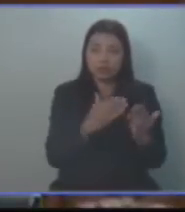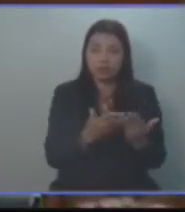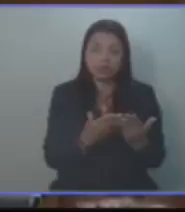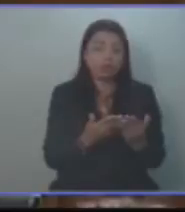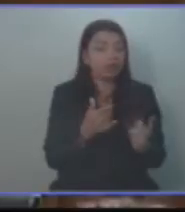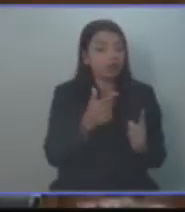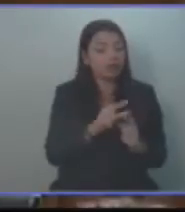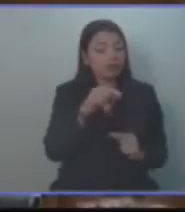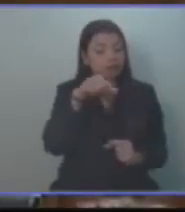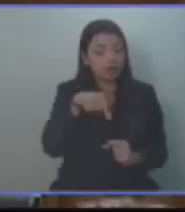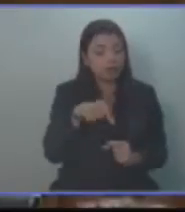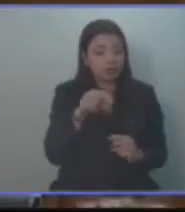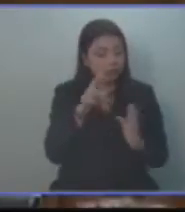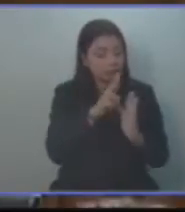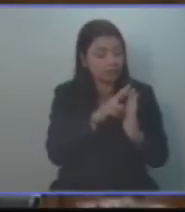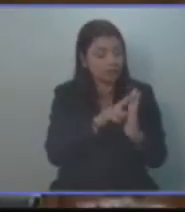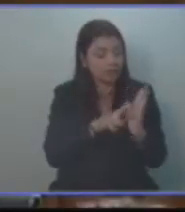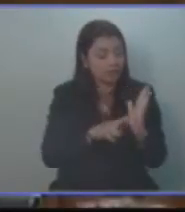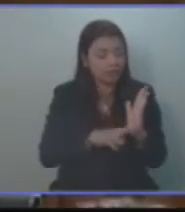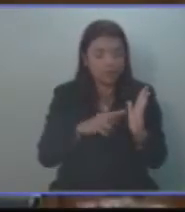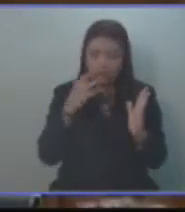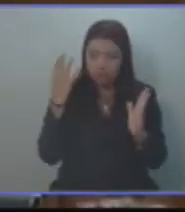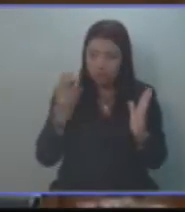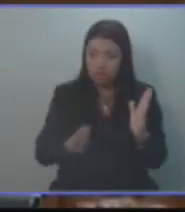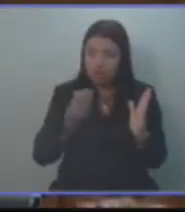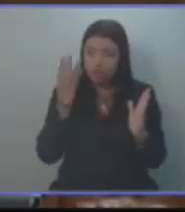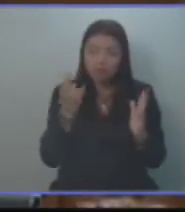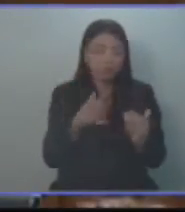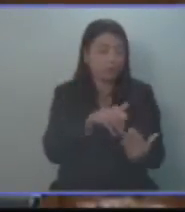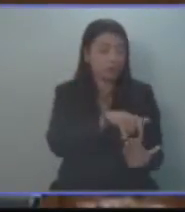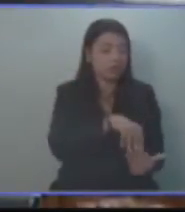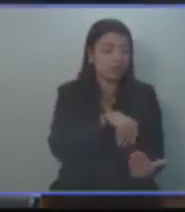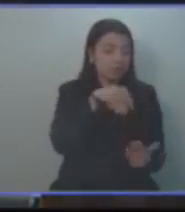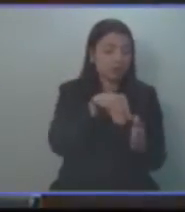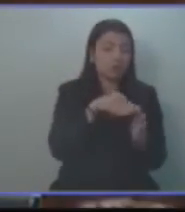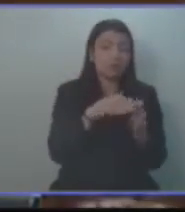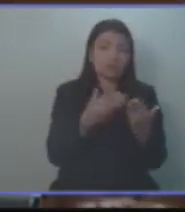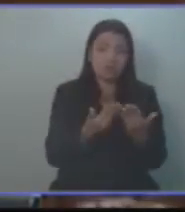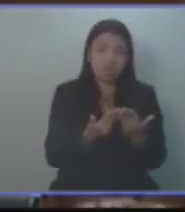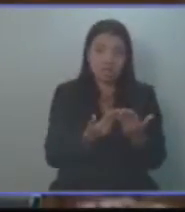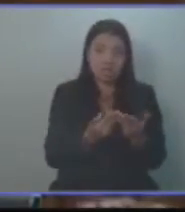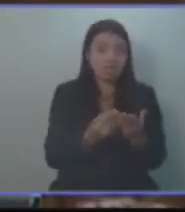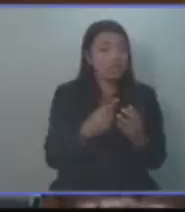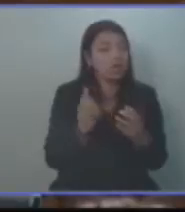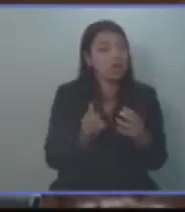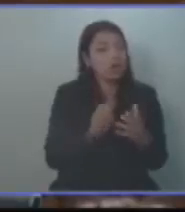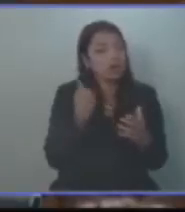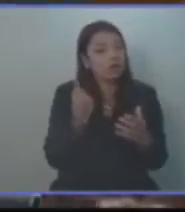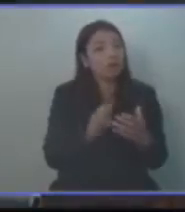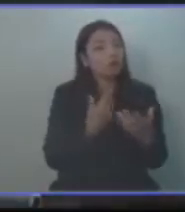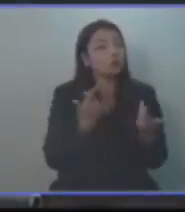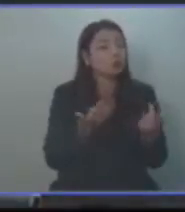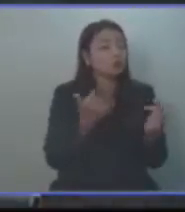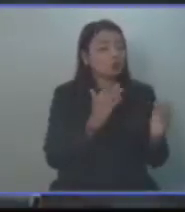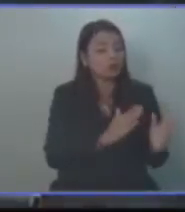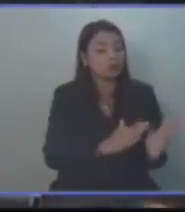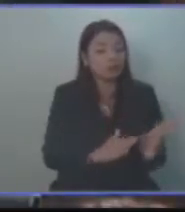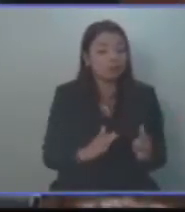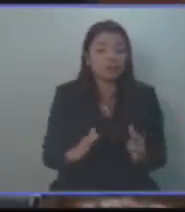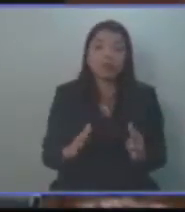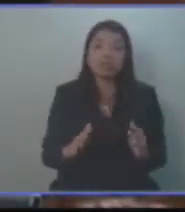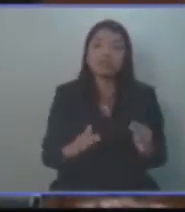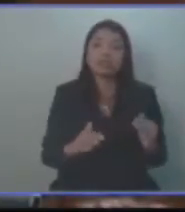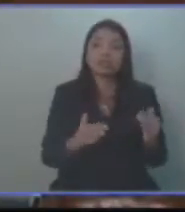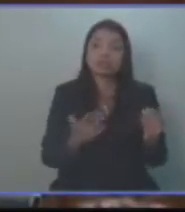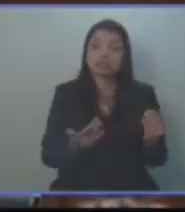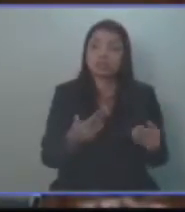U, registrar diariamente en el expediente clínico la evolución, indicaciones, planes terapéuticos